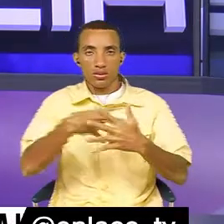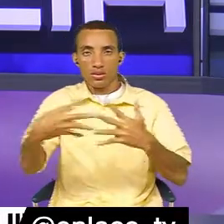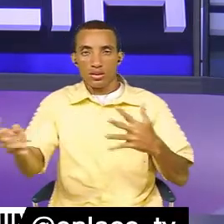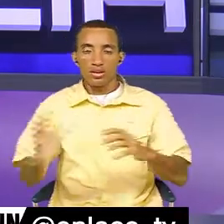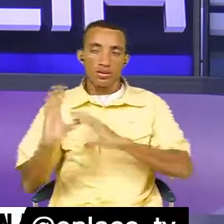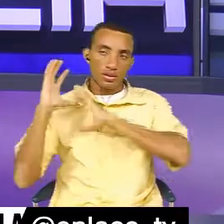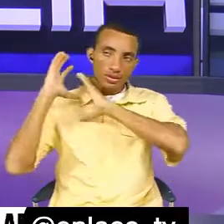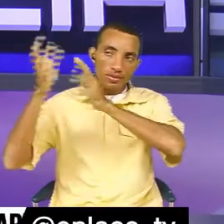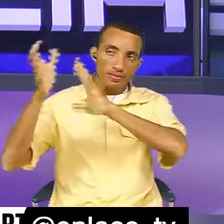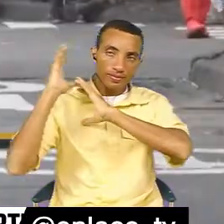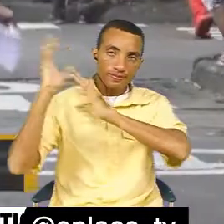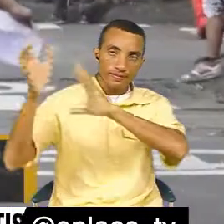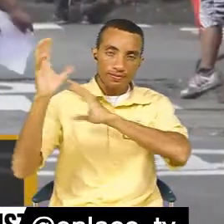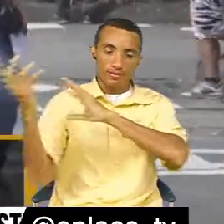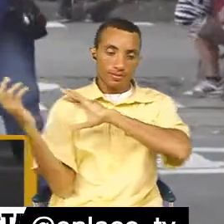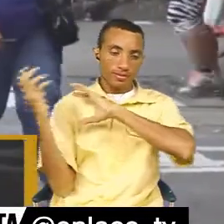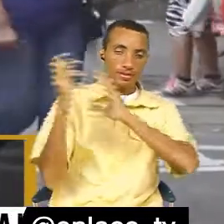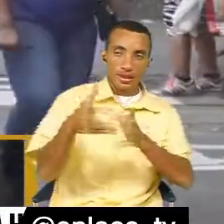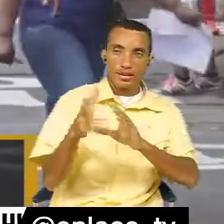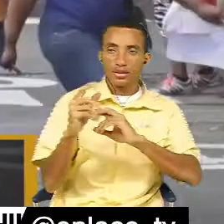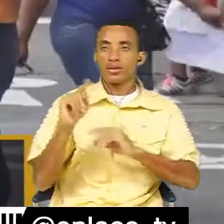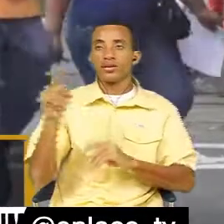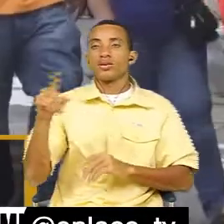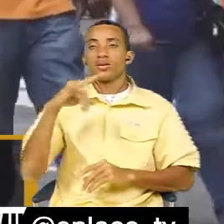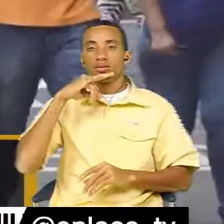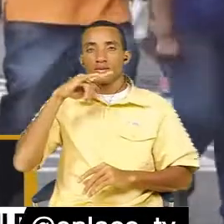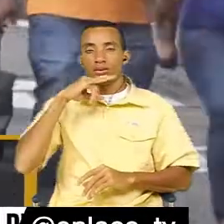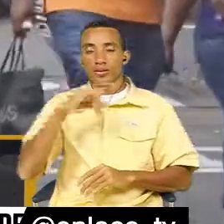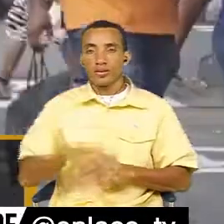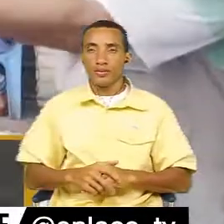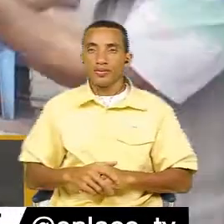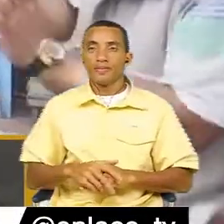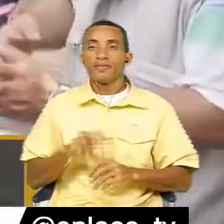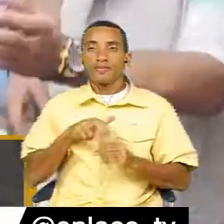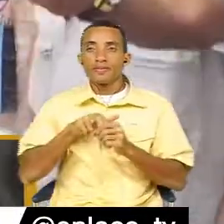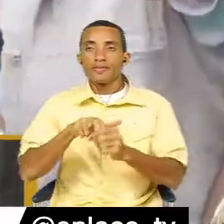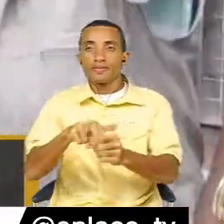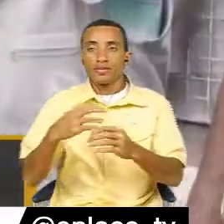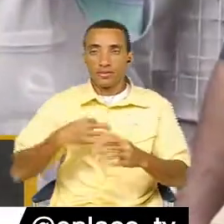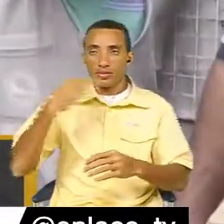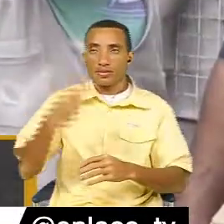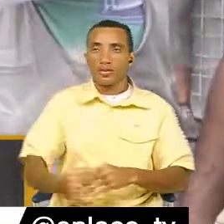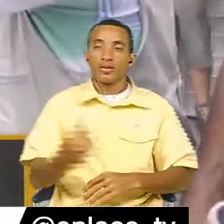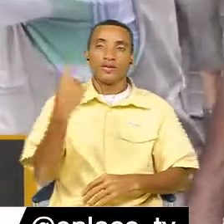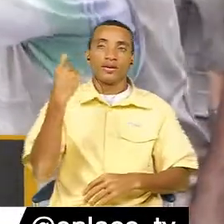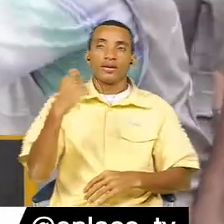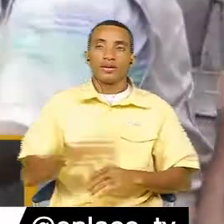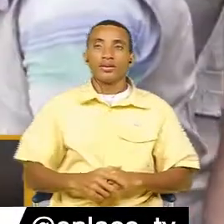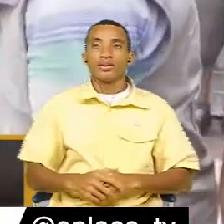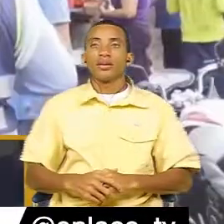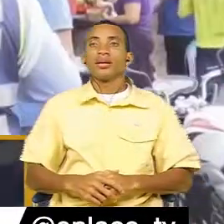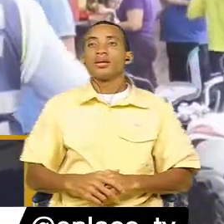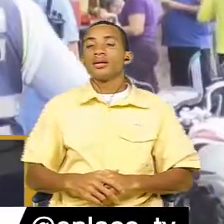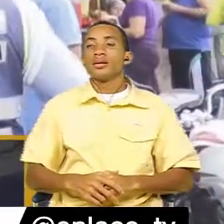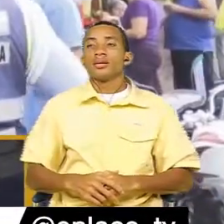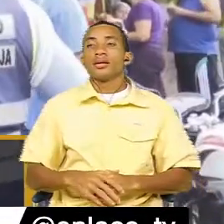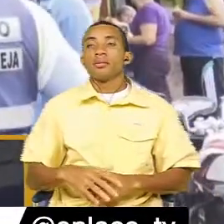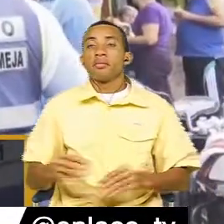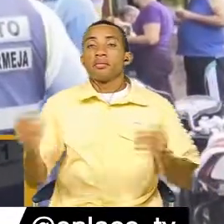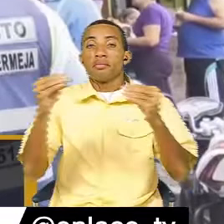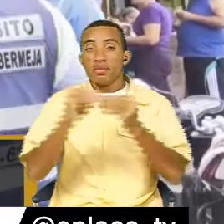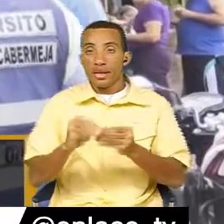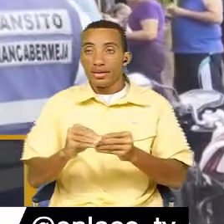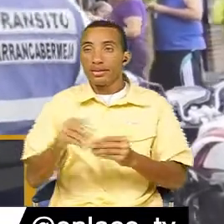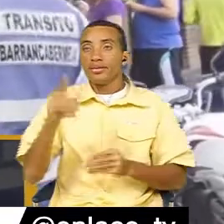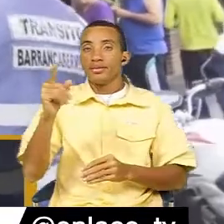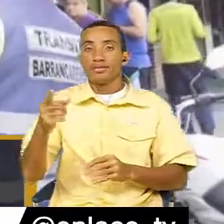Torcoroma. La falta de cultura ciudadana frente a la movilidad sigue siendo la polémica de cada día y se hace más evidente cuando las autoridades